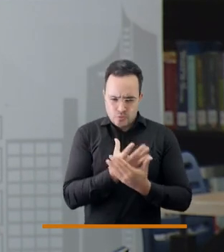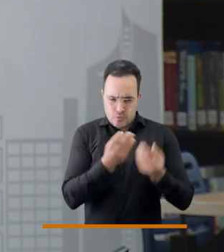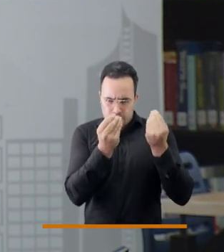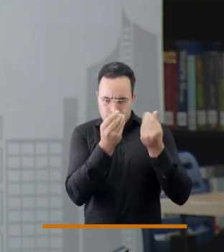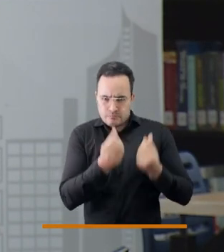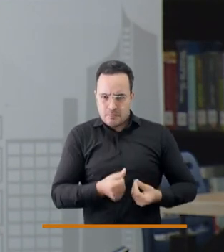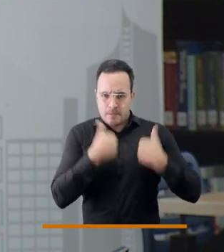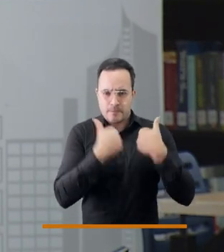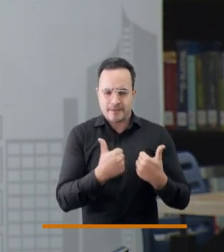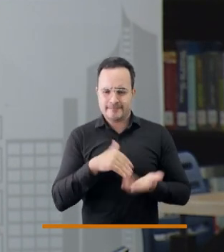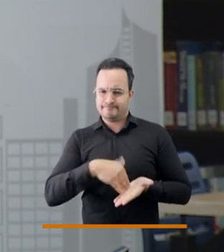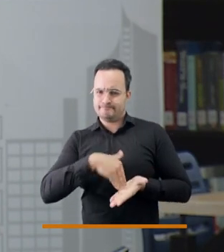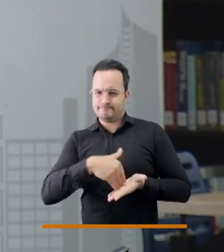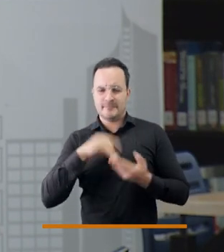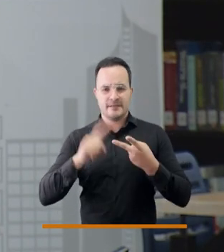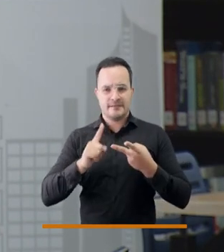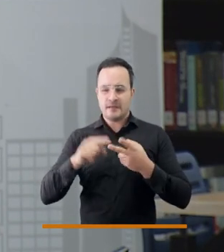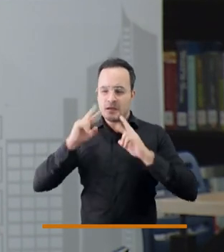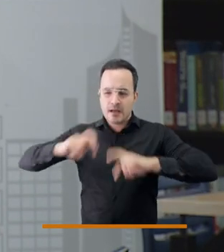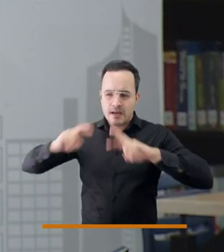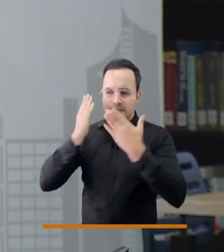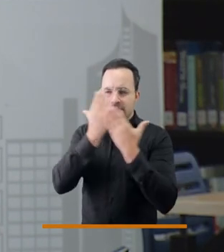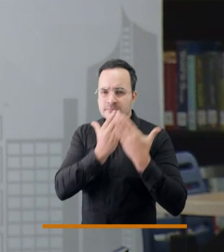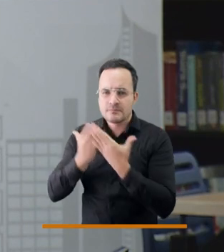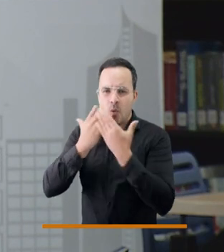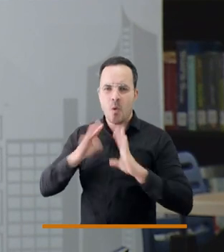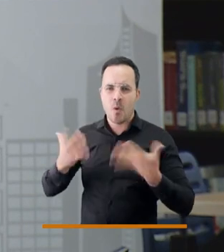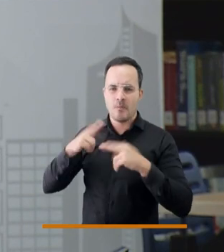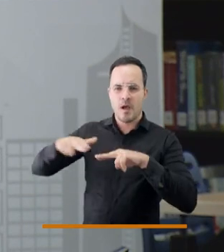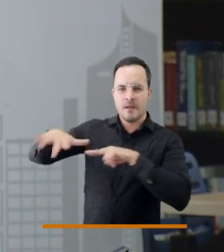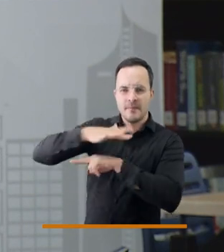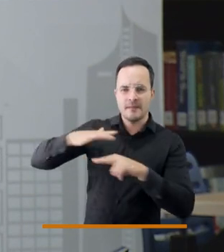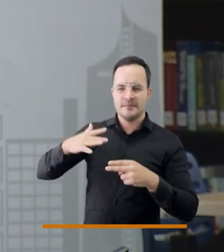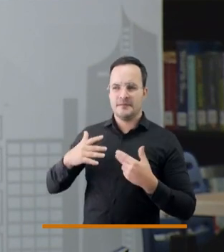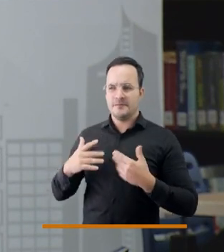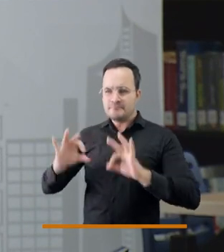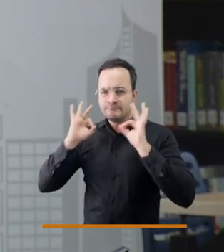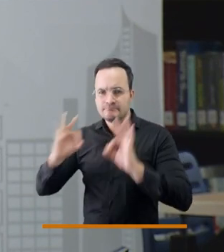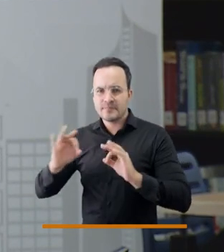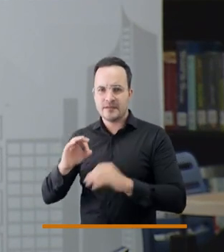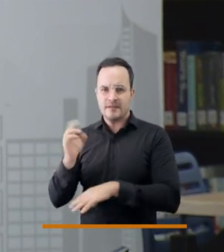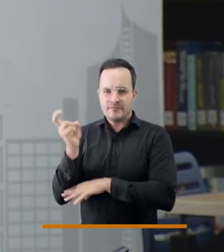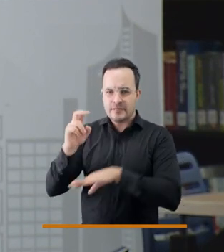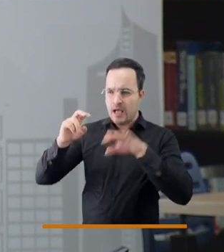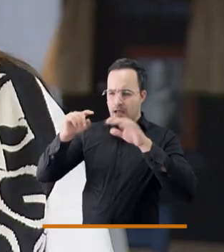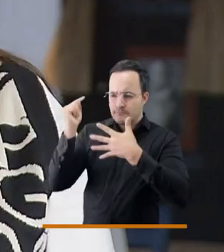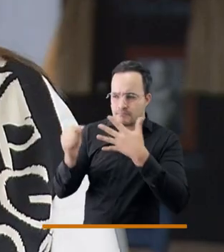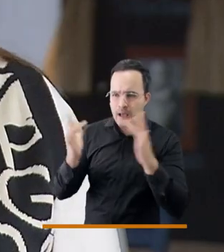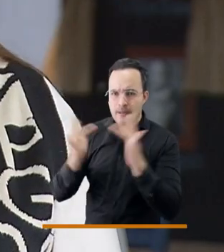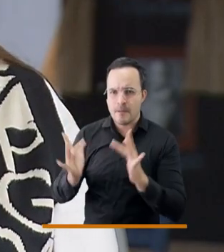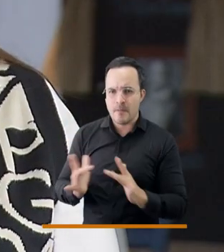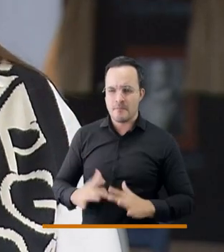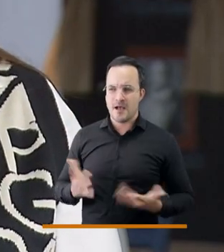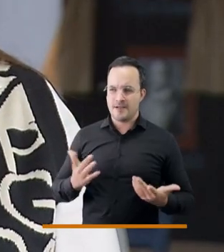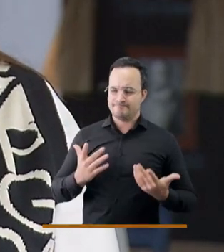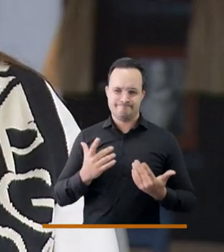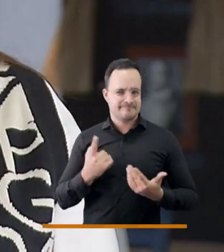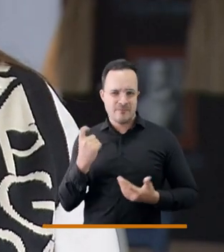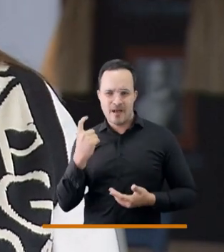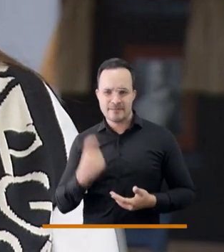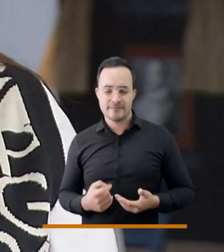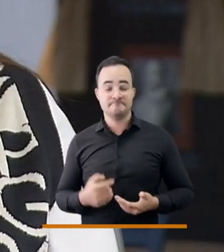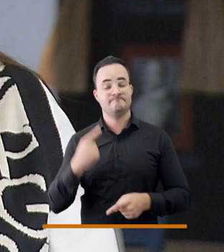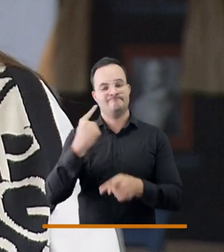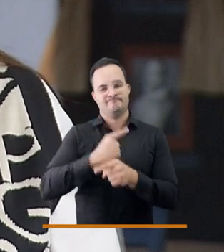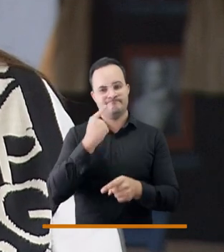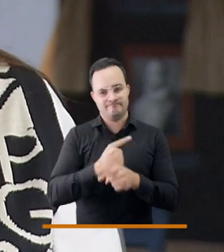y social, que además también tendrían que asumir esos costos según la Constitución. Claro, por supuesto. Y